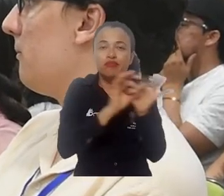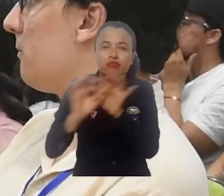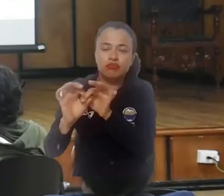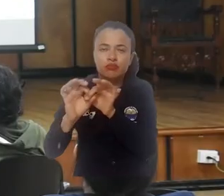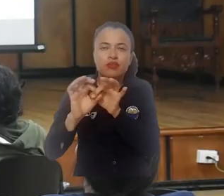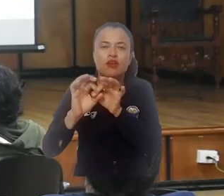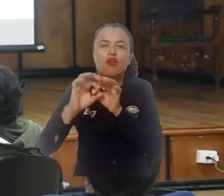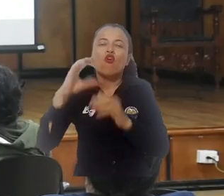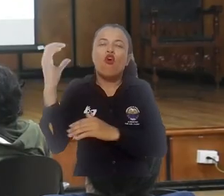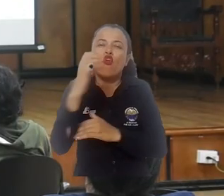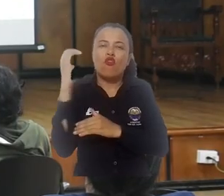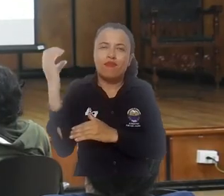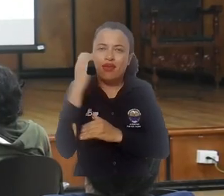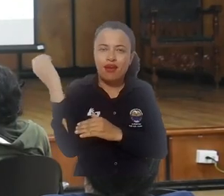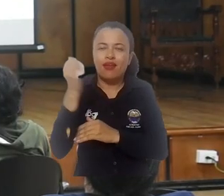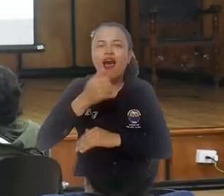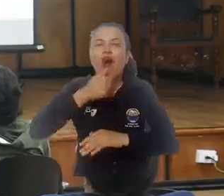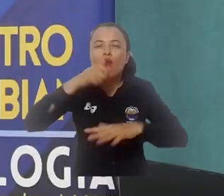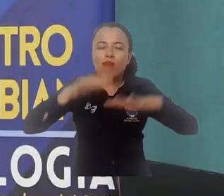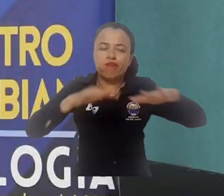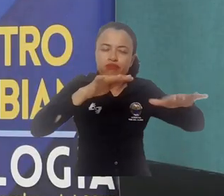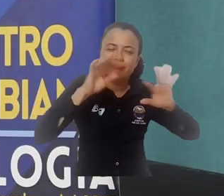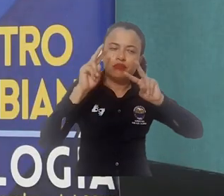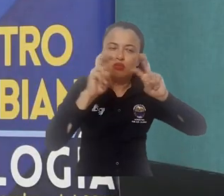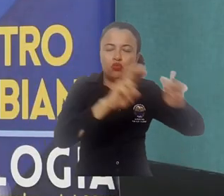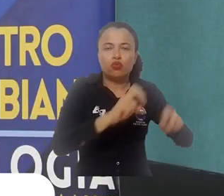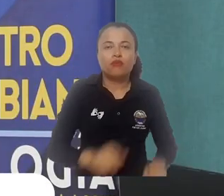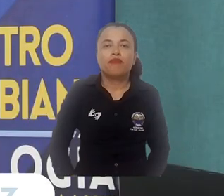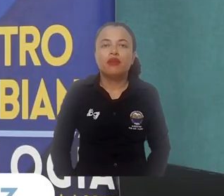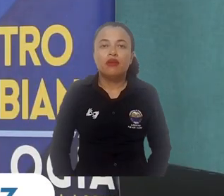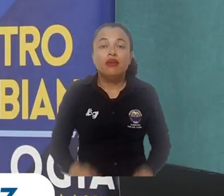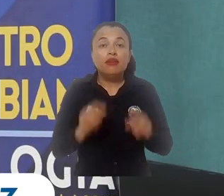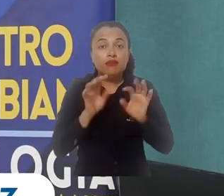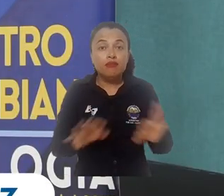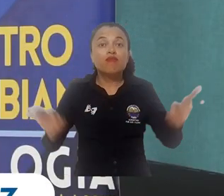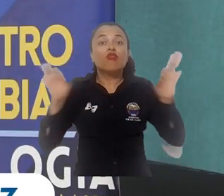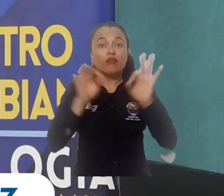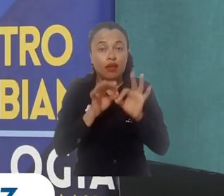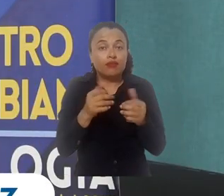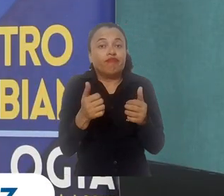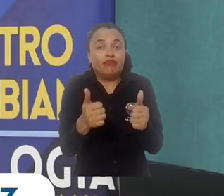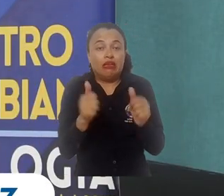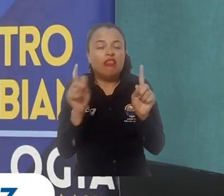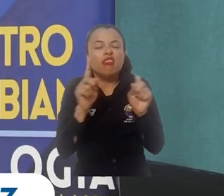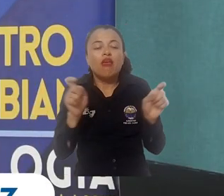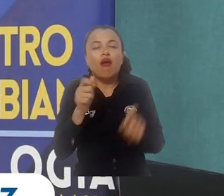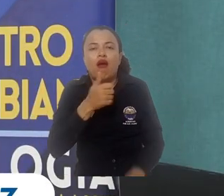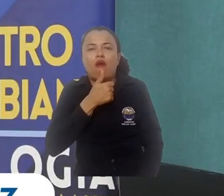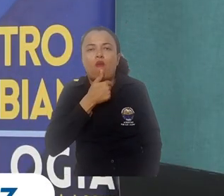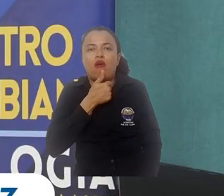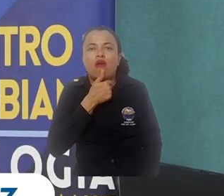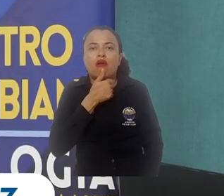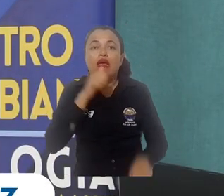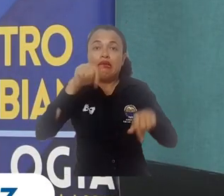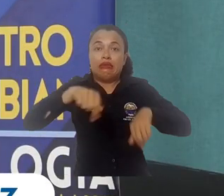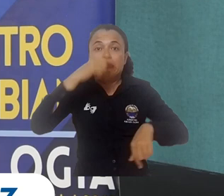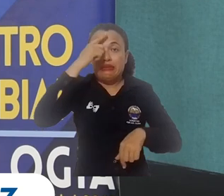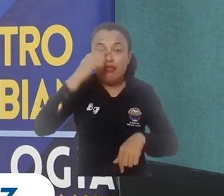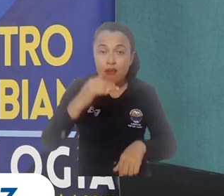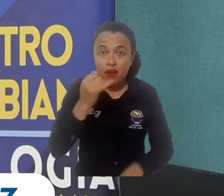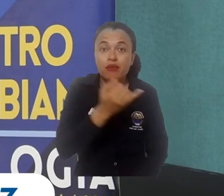coorganizado con la Red Colombiana de Limnología. Es un momento adecuado para volvernos a reunir en torno al tema de